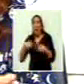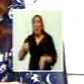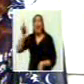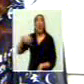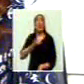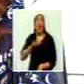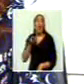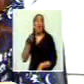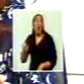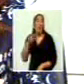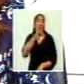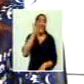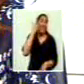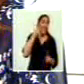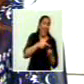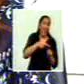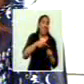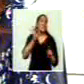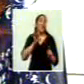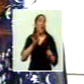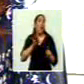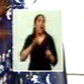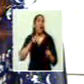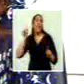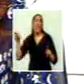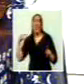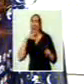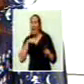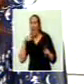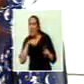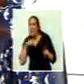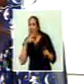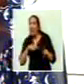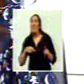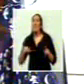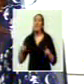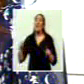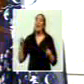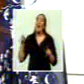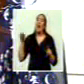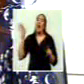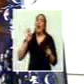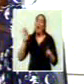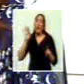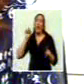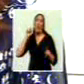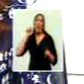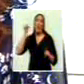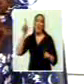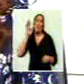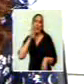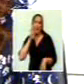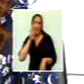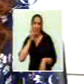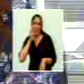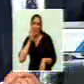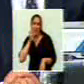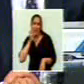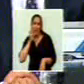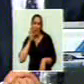o de Francia, o provienen de Alemania, o provienen de los Estados Unidos. ¿Y por qué?